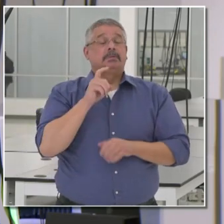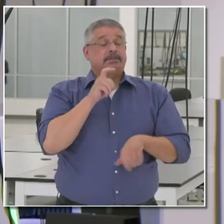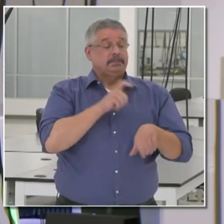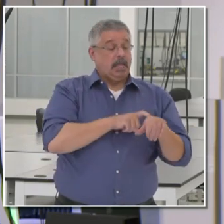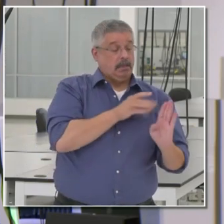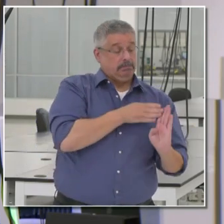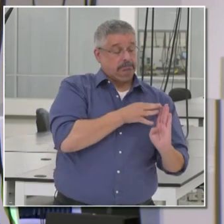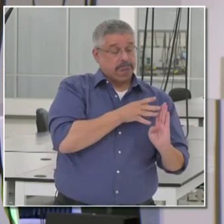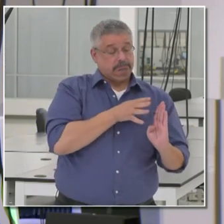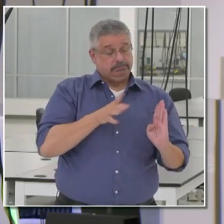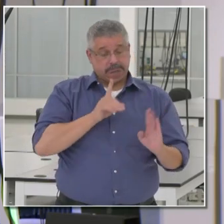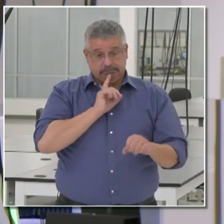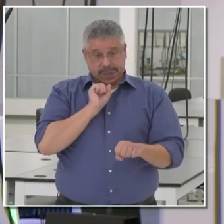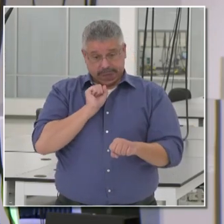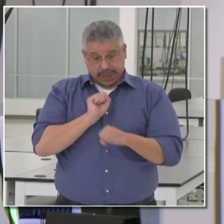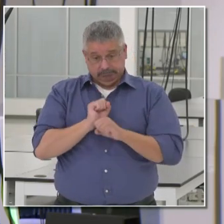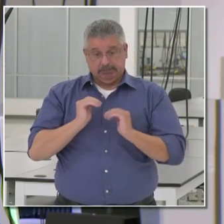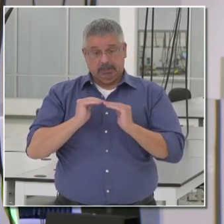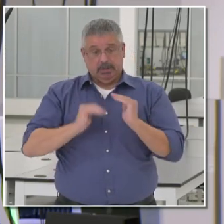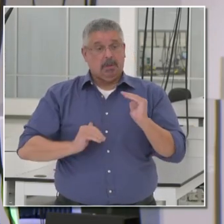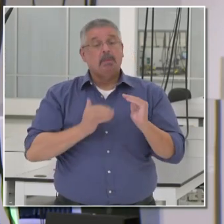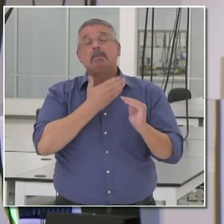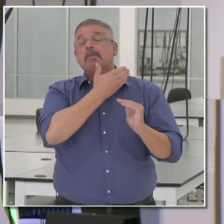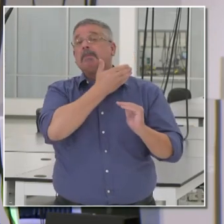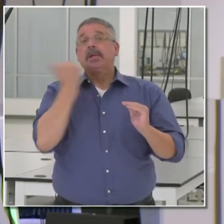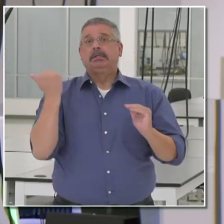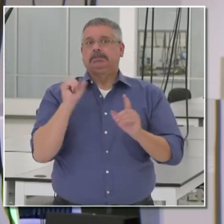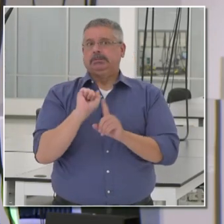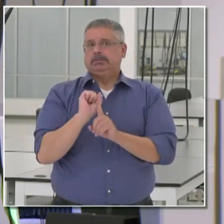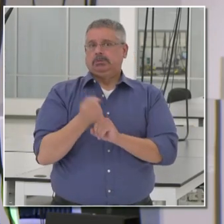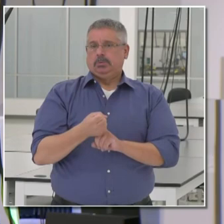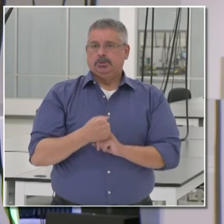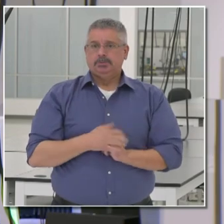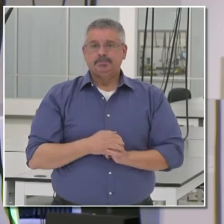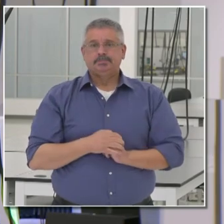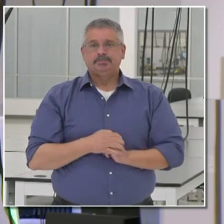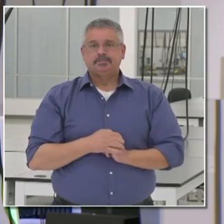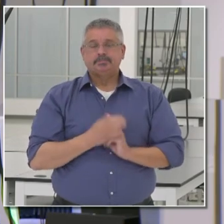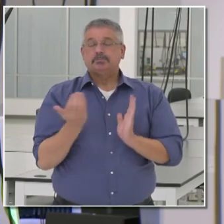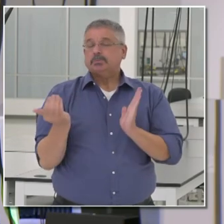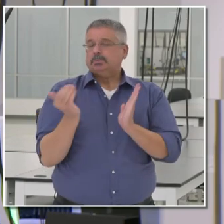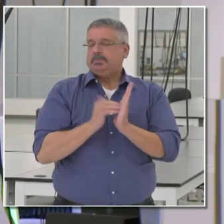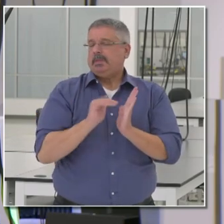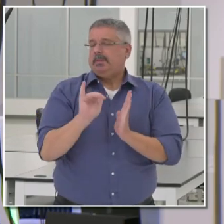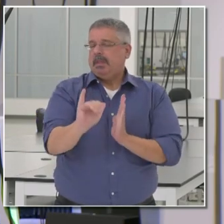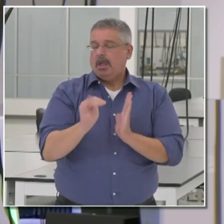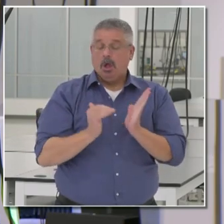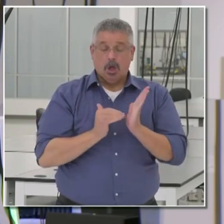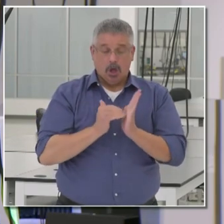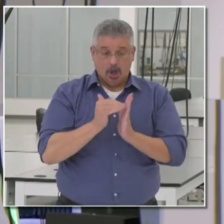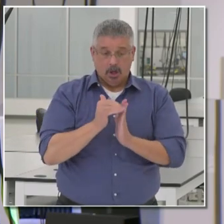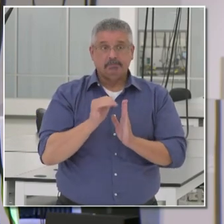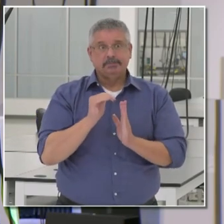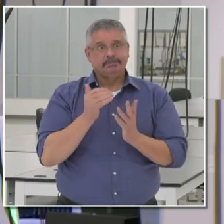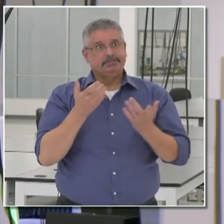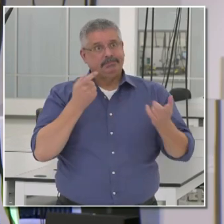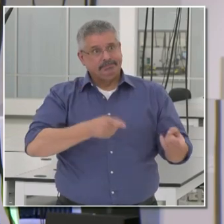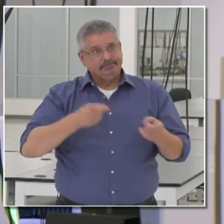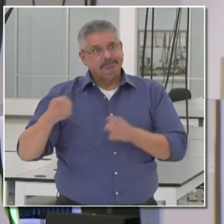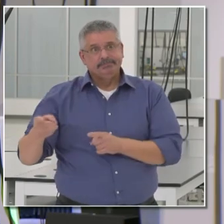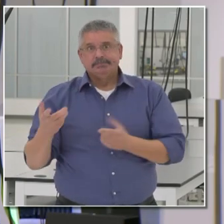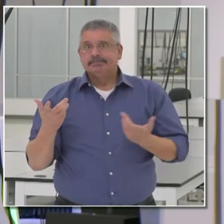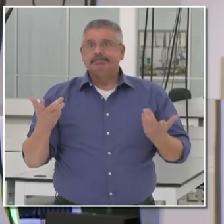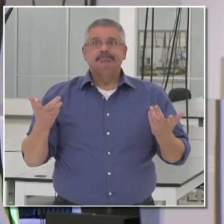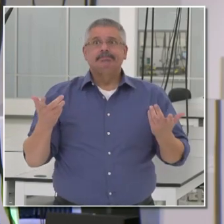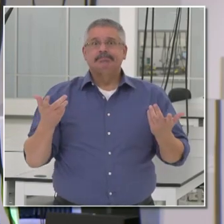de un periodo de tiempo en el cual llegamos a nuestro tiempo ideal y lo